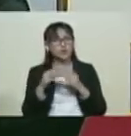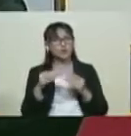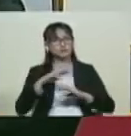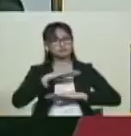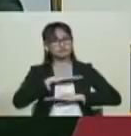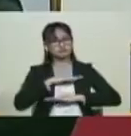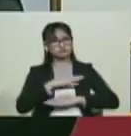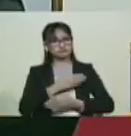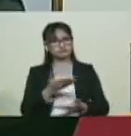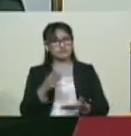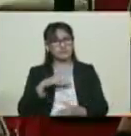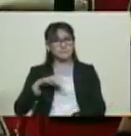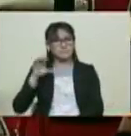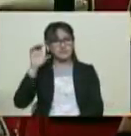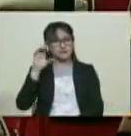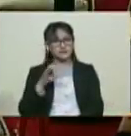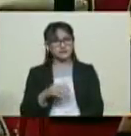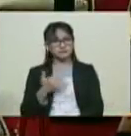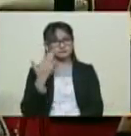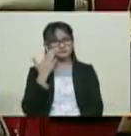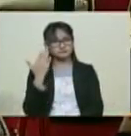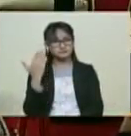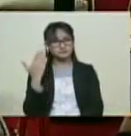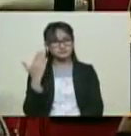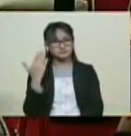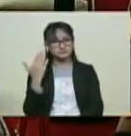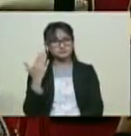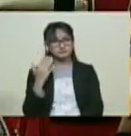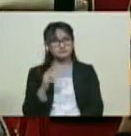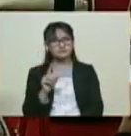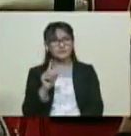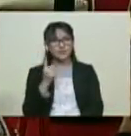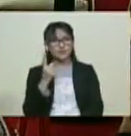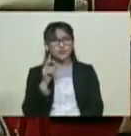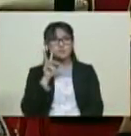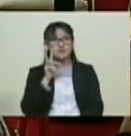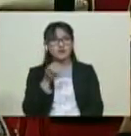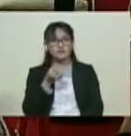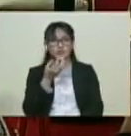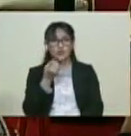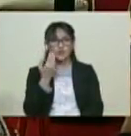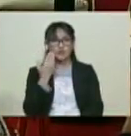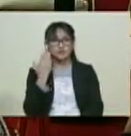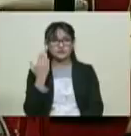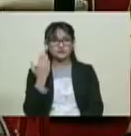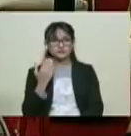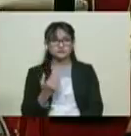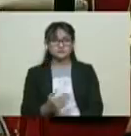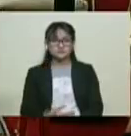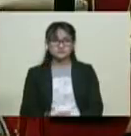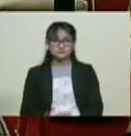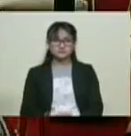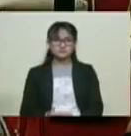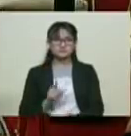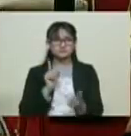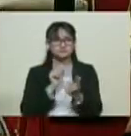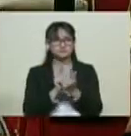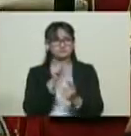bienestar del país. Con estas imágenes, en el despacho número uno del Palacio de Gobierno, con la presencia de Pedro